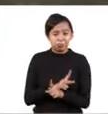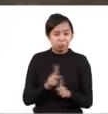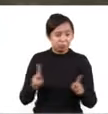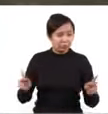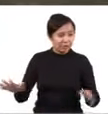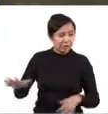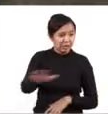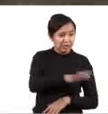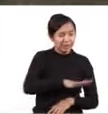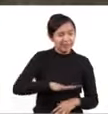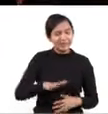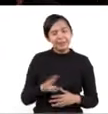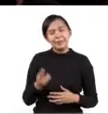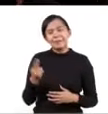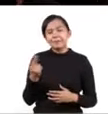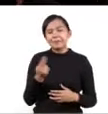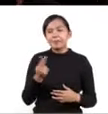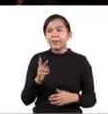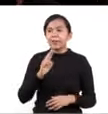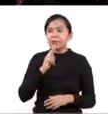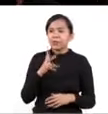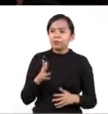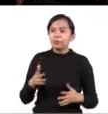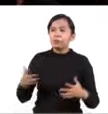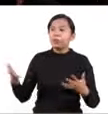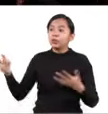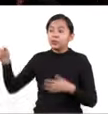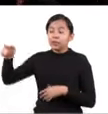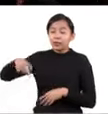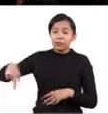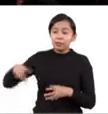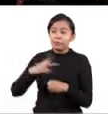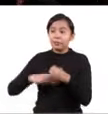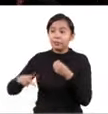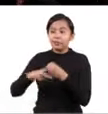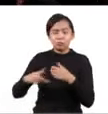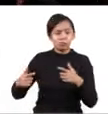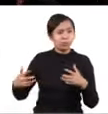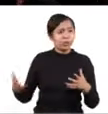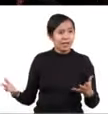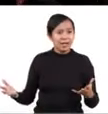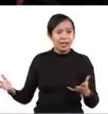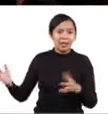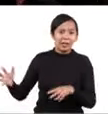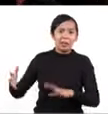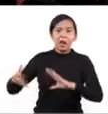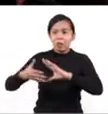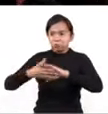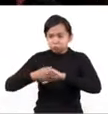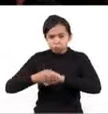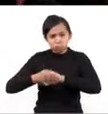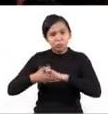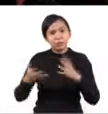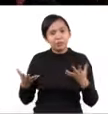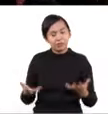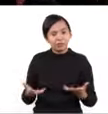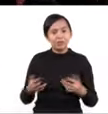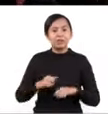las democracias deben cooperar más estrechamente, y eso es lo que acordamos el día de hoy. Ya